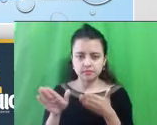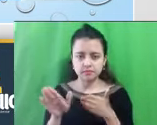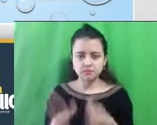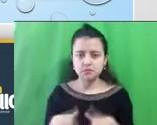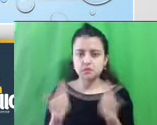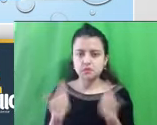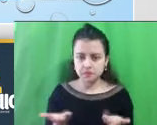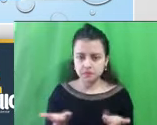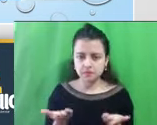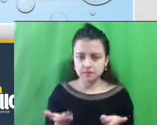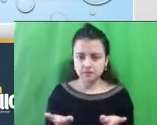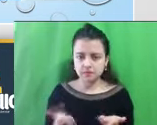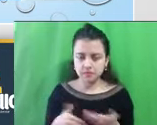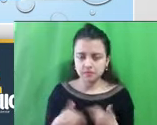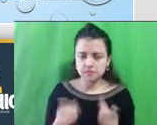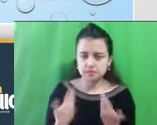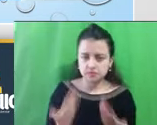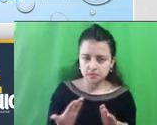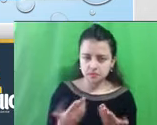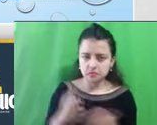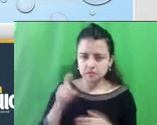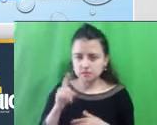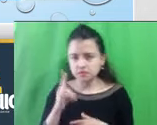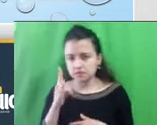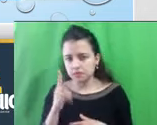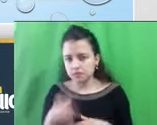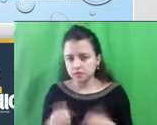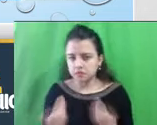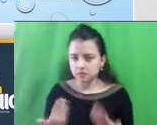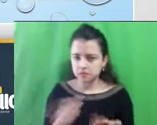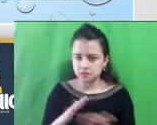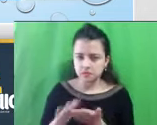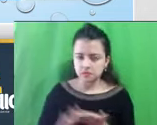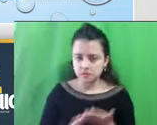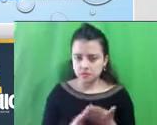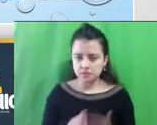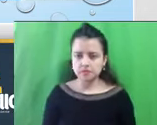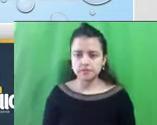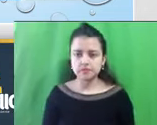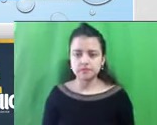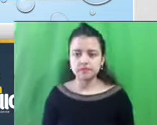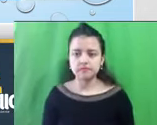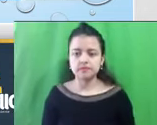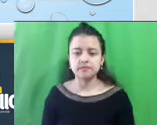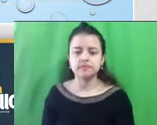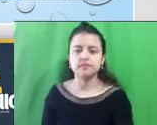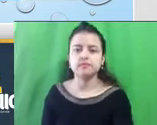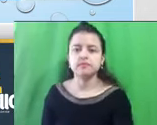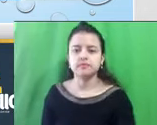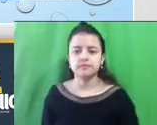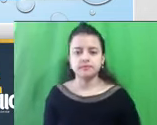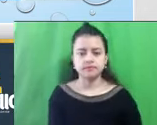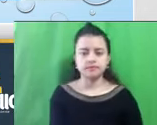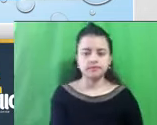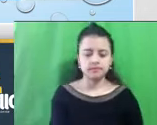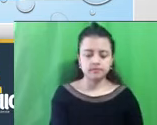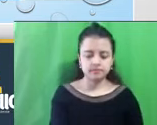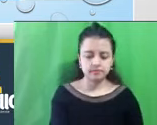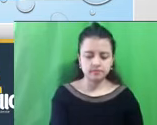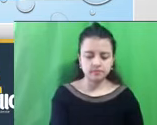qué necesitamos hacer para poder suplir el agua que requerimos. ¿Listo? Es nuestra PETAP, la planta de tratamiento